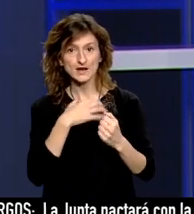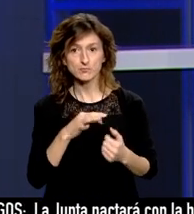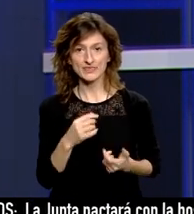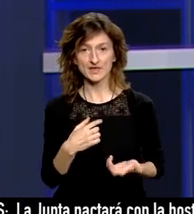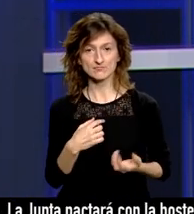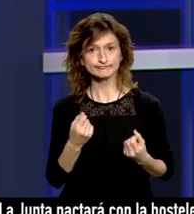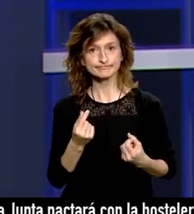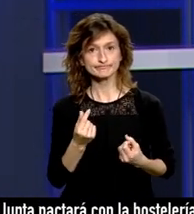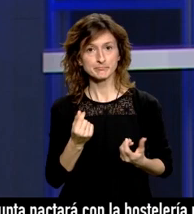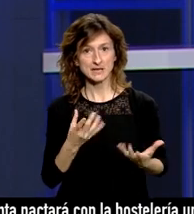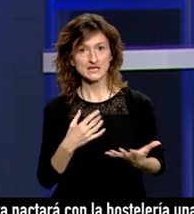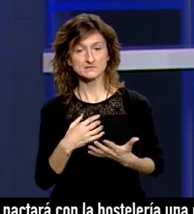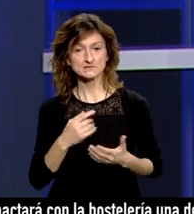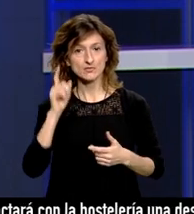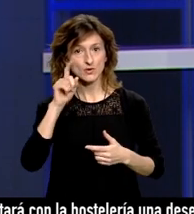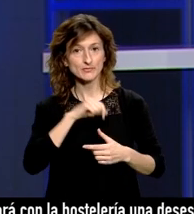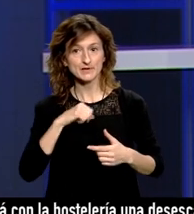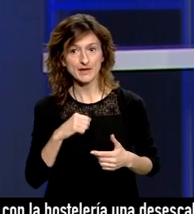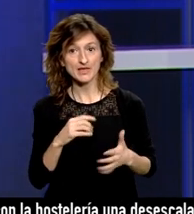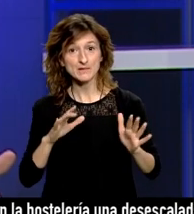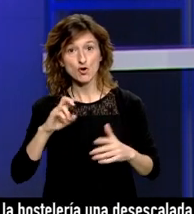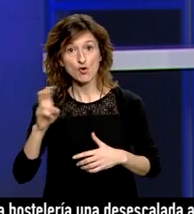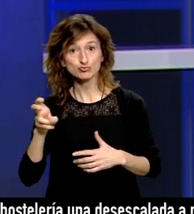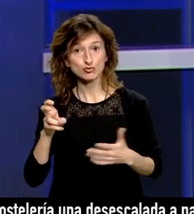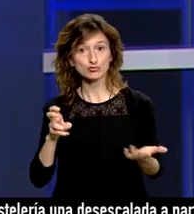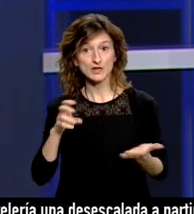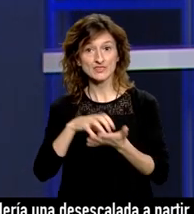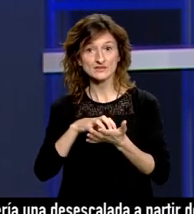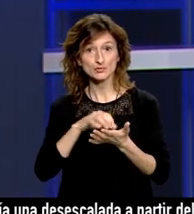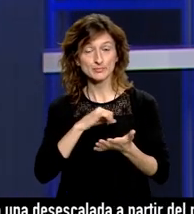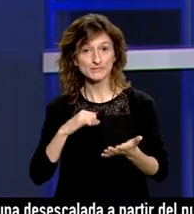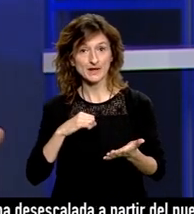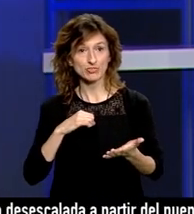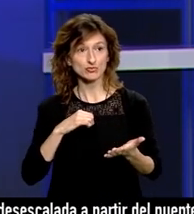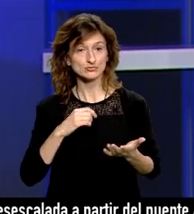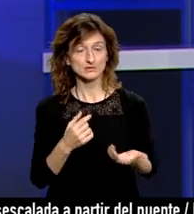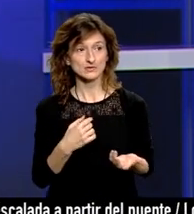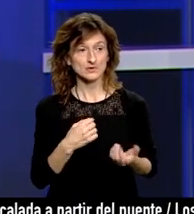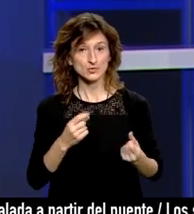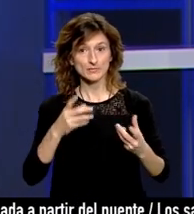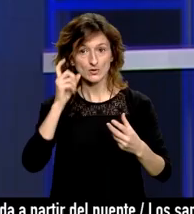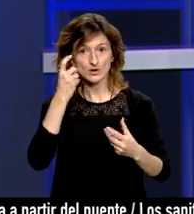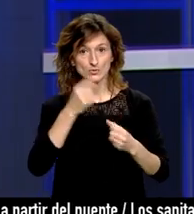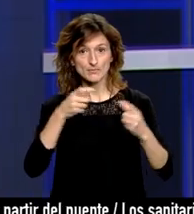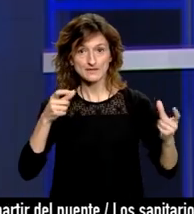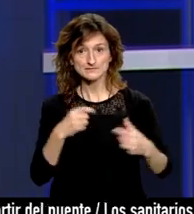se puedan costear una educación privada y a lo mejor centros privados aumentarán el número de